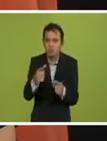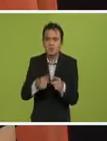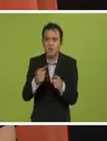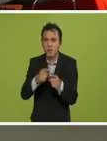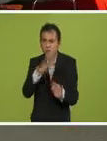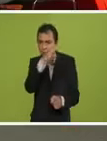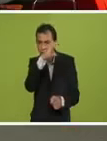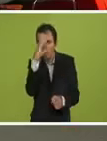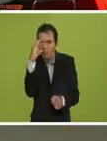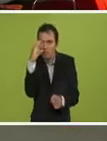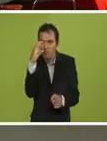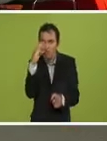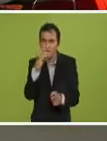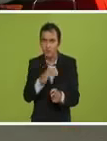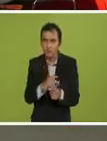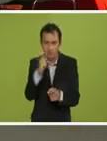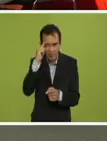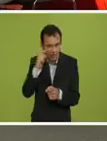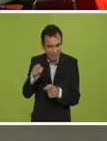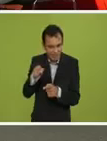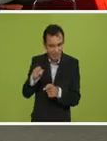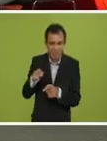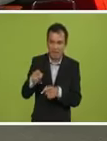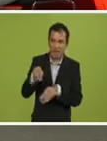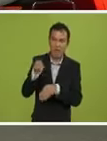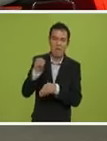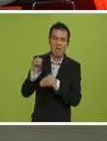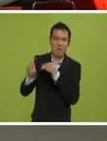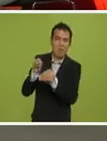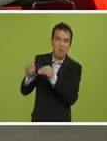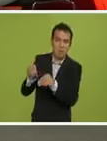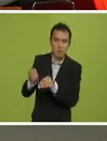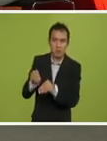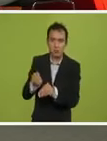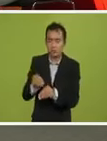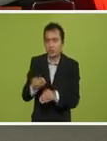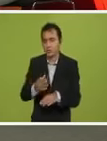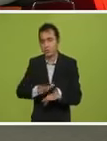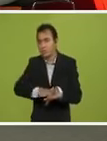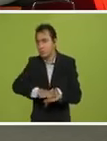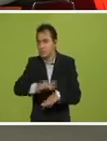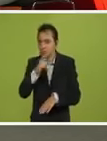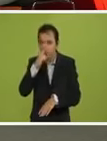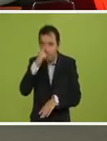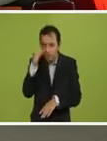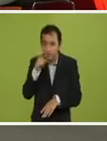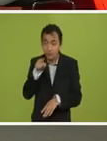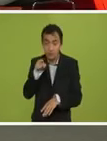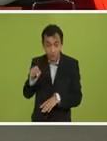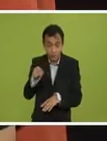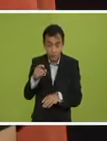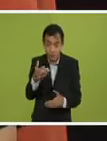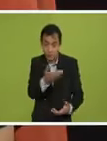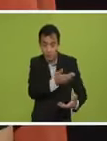estas imágenes para dañar a una persona? Es mucho más fácil si tú la compartiste solo con tu pareja